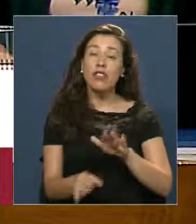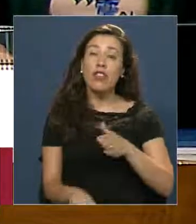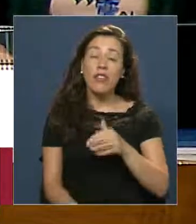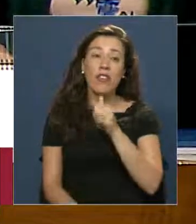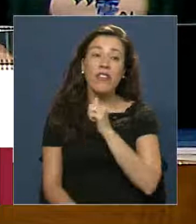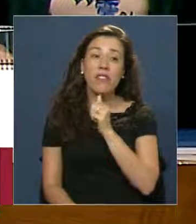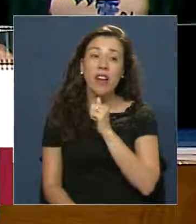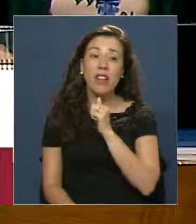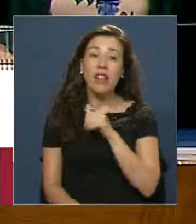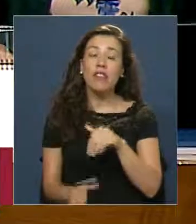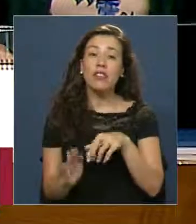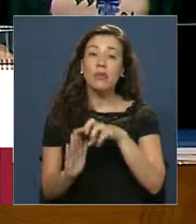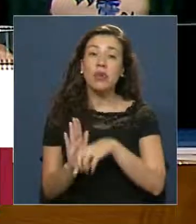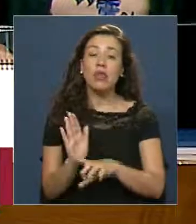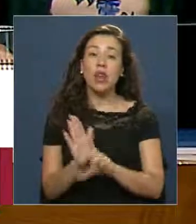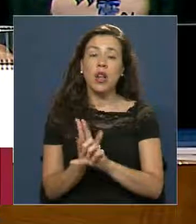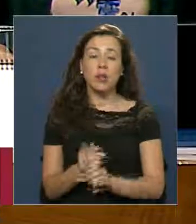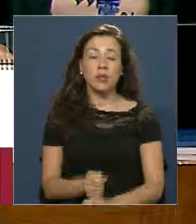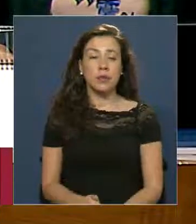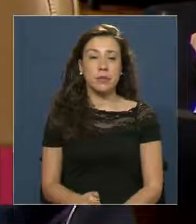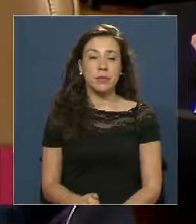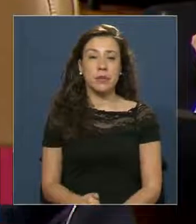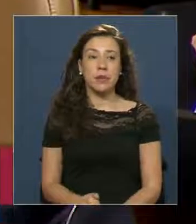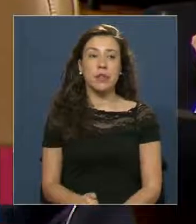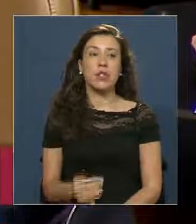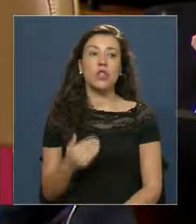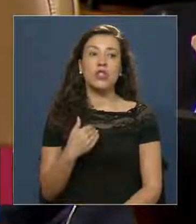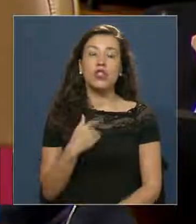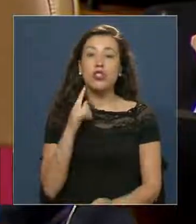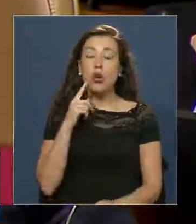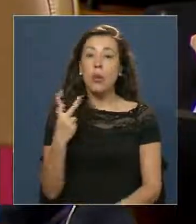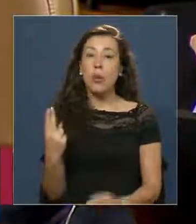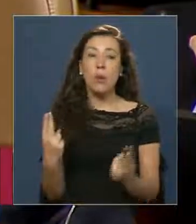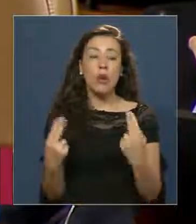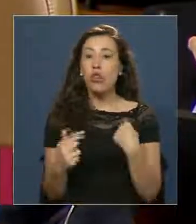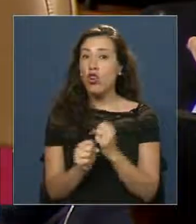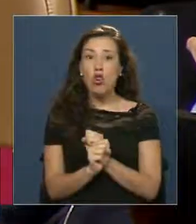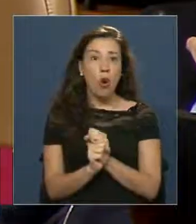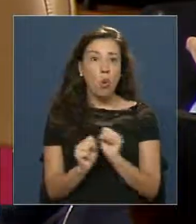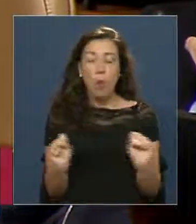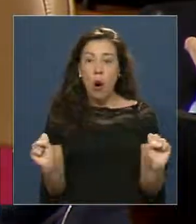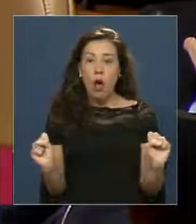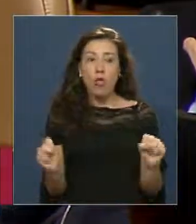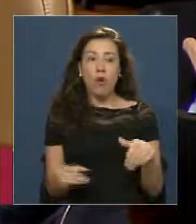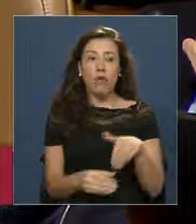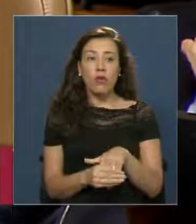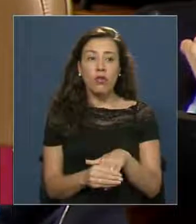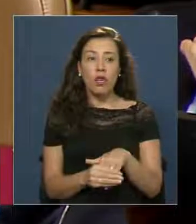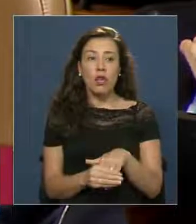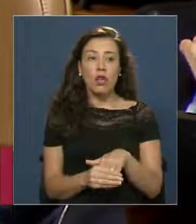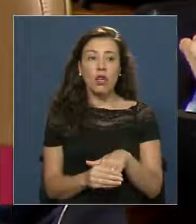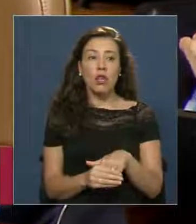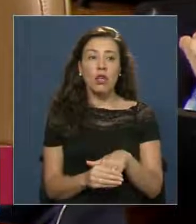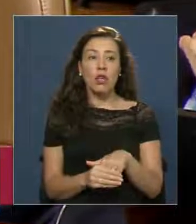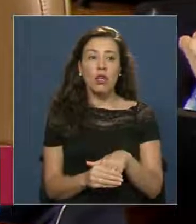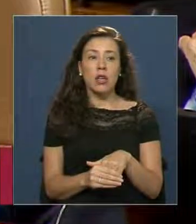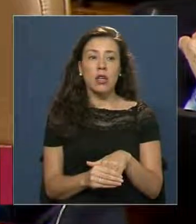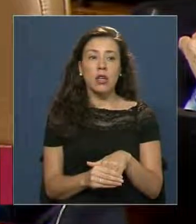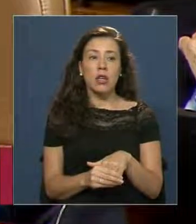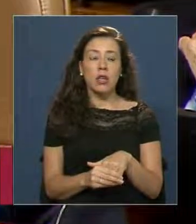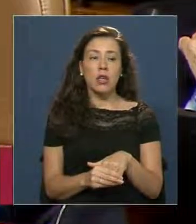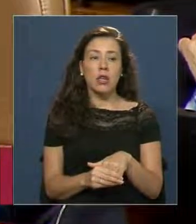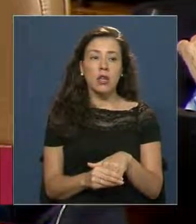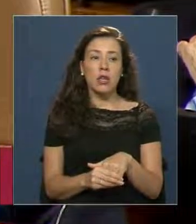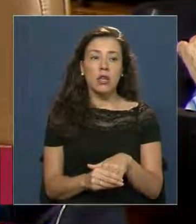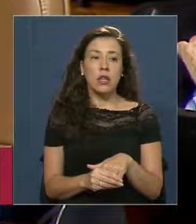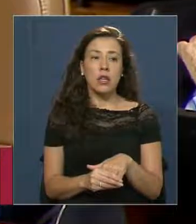queda votación de proyectos de ley. Diputado Alinco. Yo soy uno de los que estoy pareado, no puedo votar. excepto las de